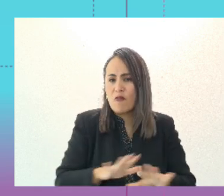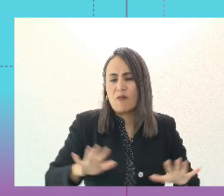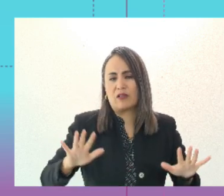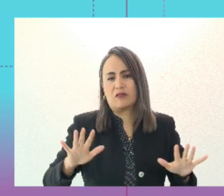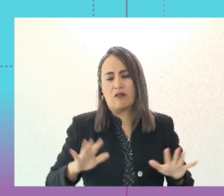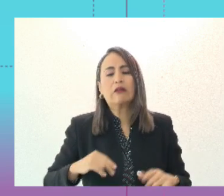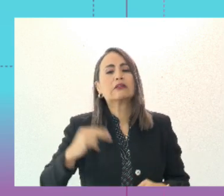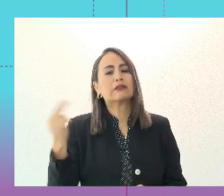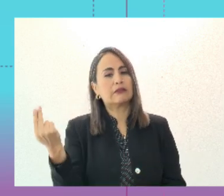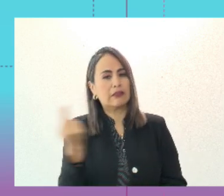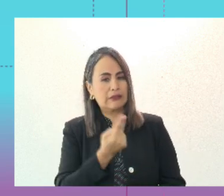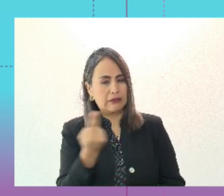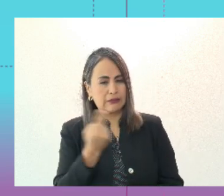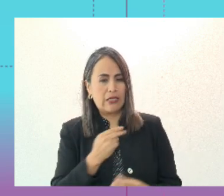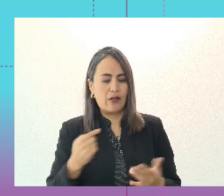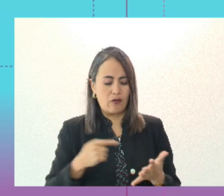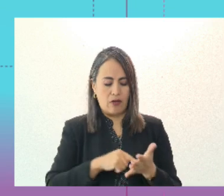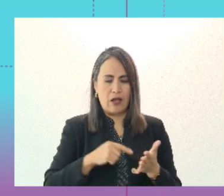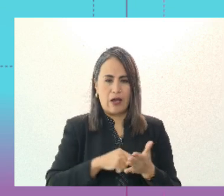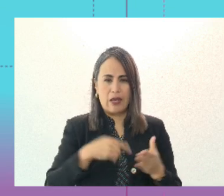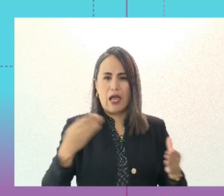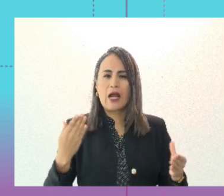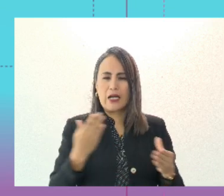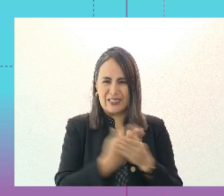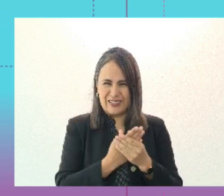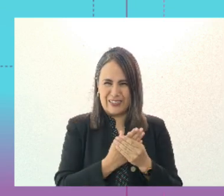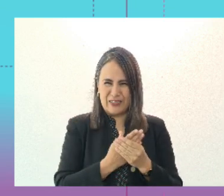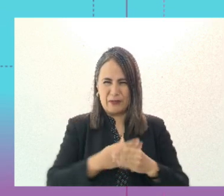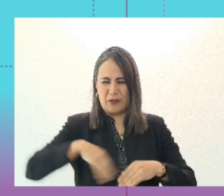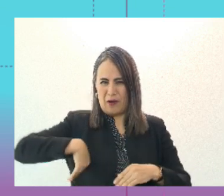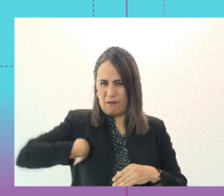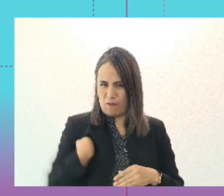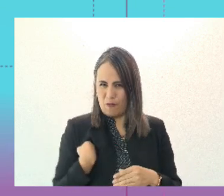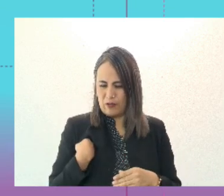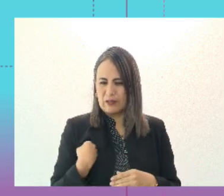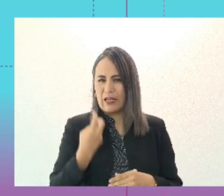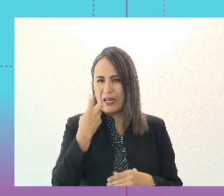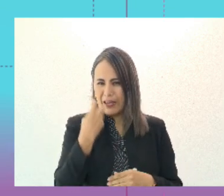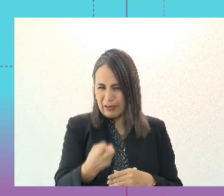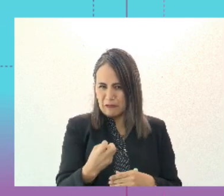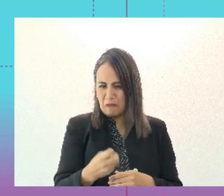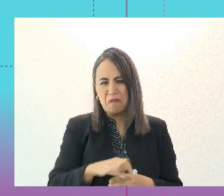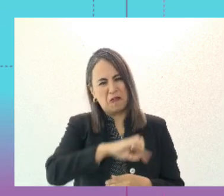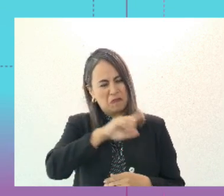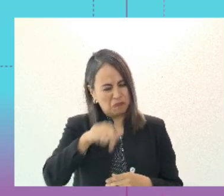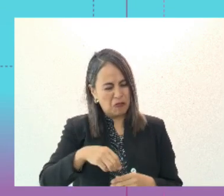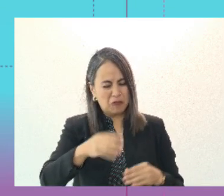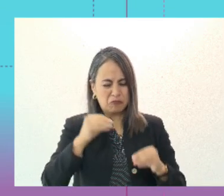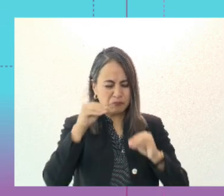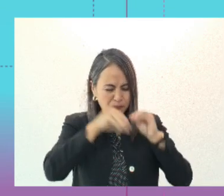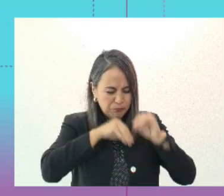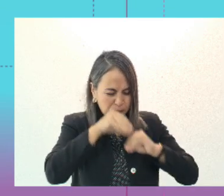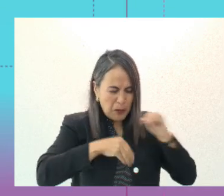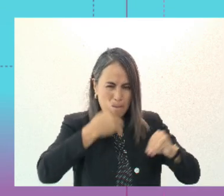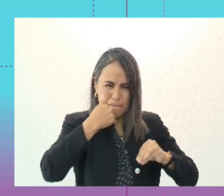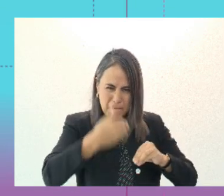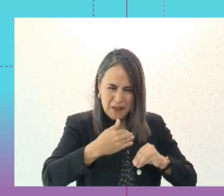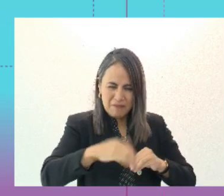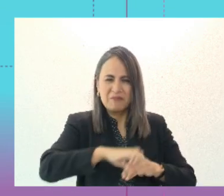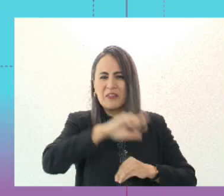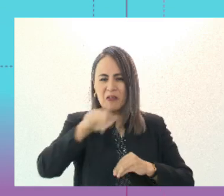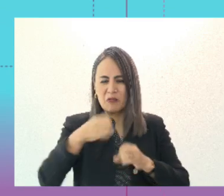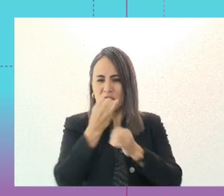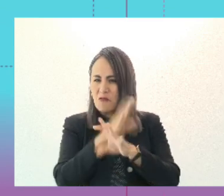se combaten y es el archivo el principal aliado para poder acabar con esto. Pues damos paso ahora a nuestro